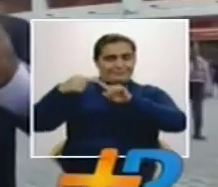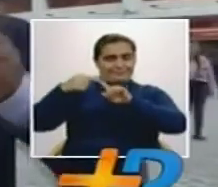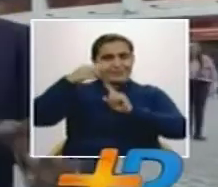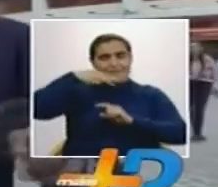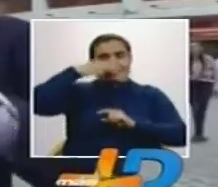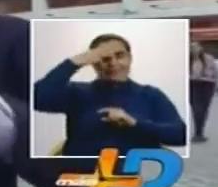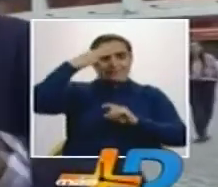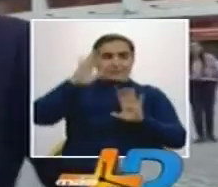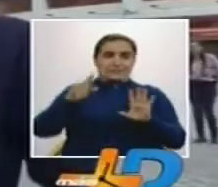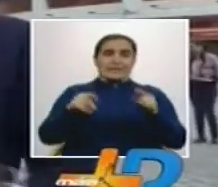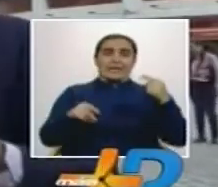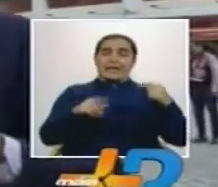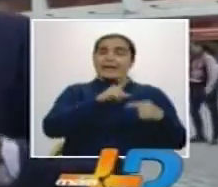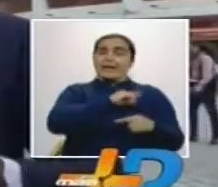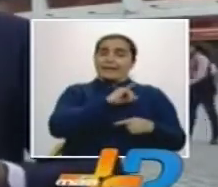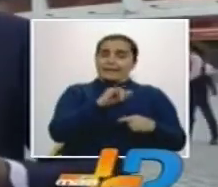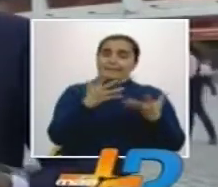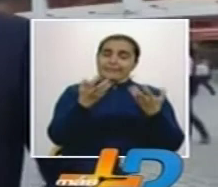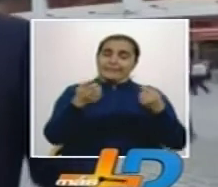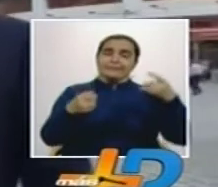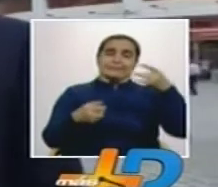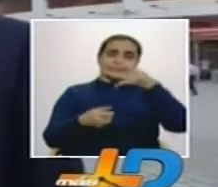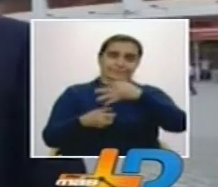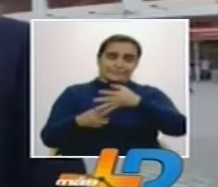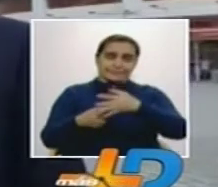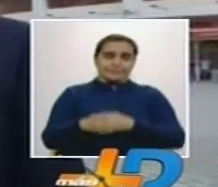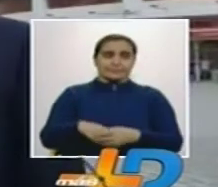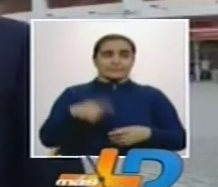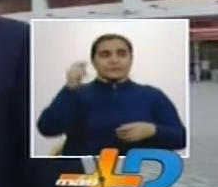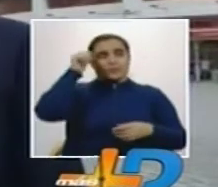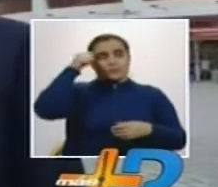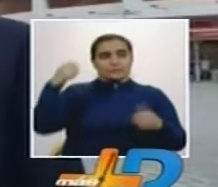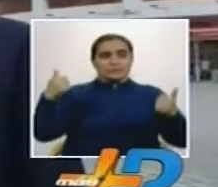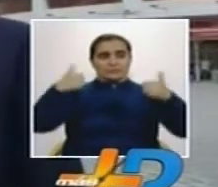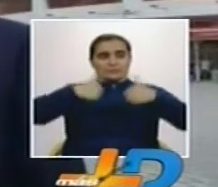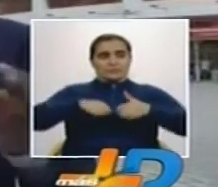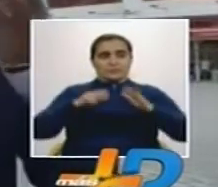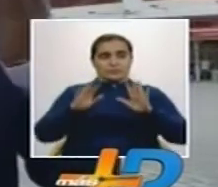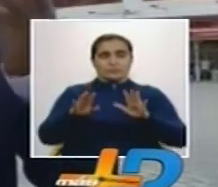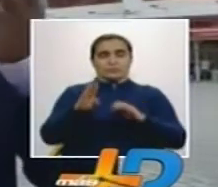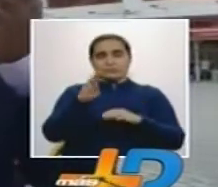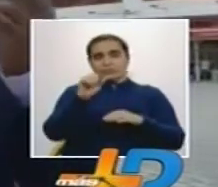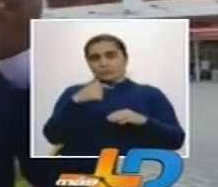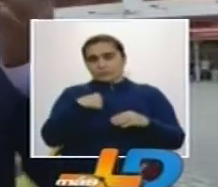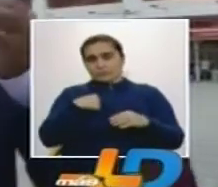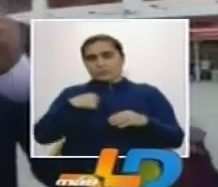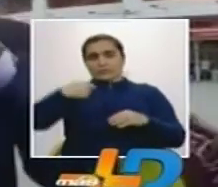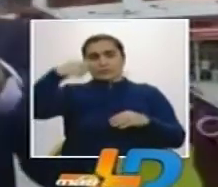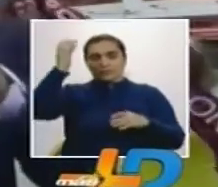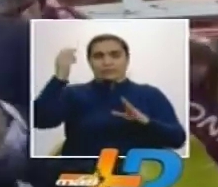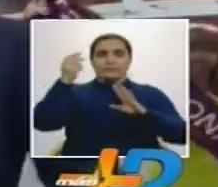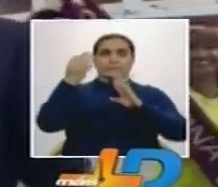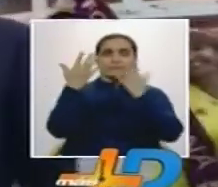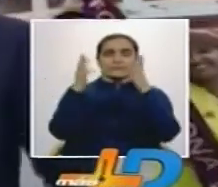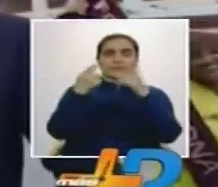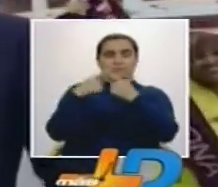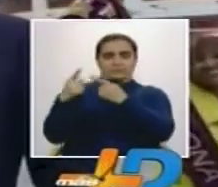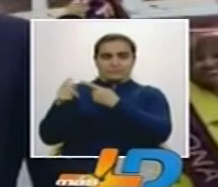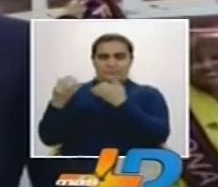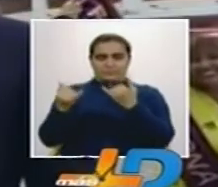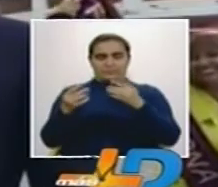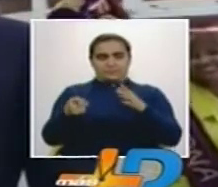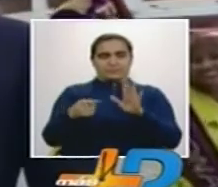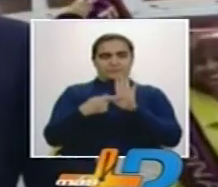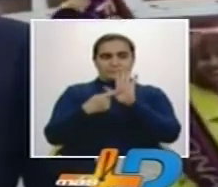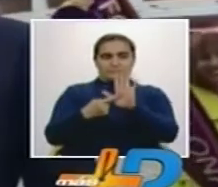espera recuperar el camino del triunfo. Con la gala de Orlando Marmolejo, la mejor tienda de trajes exclusivos para bodas, grados, fiestas y ceremonias especiales,